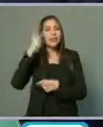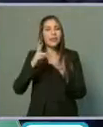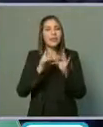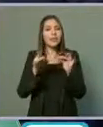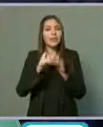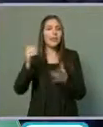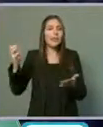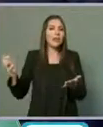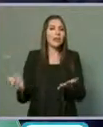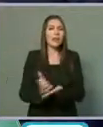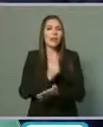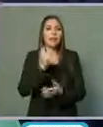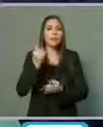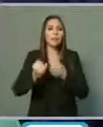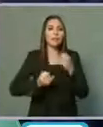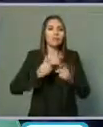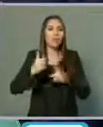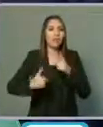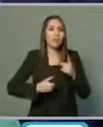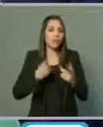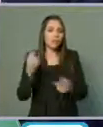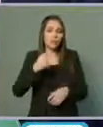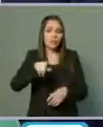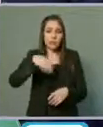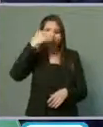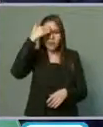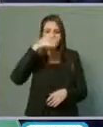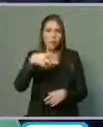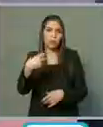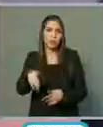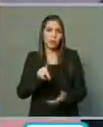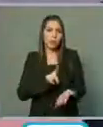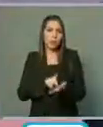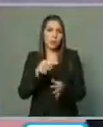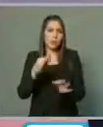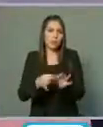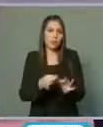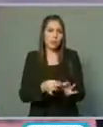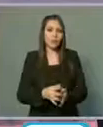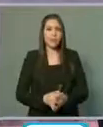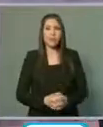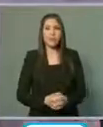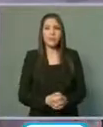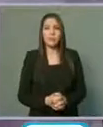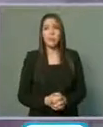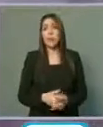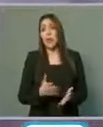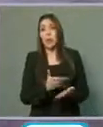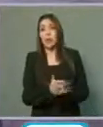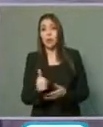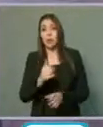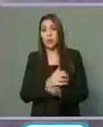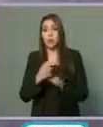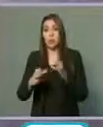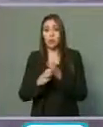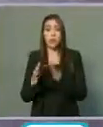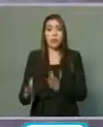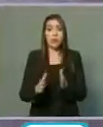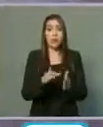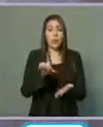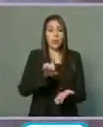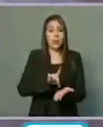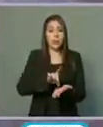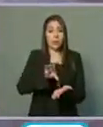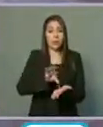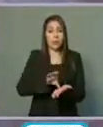siempre has dicho, conocer los derechos. Sí, y una cosa rapidísima, la discapacidad puede ser también temporal, ¿eh? O sea, no tiene que ser necesariamente